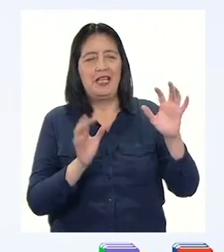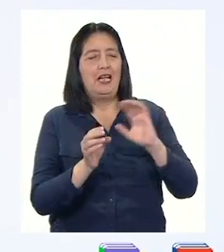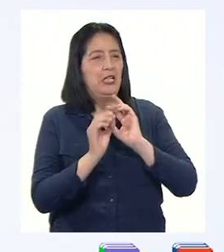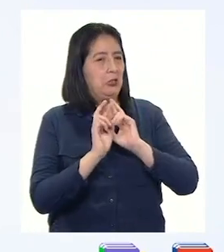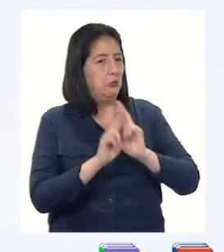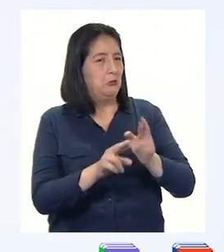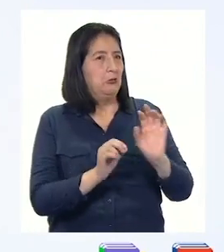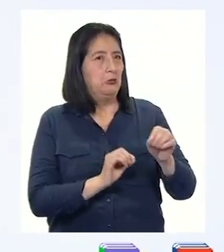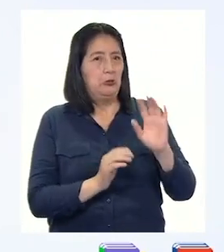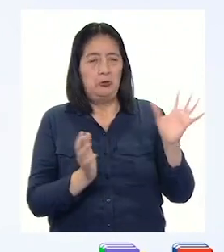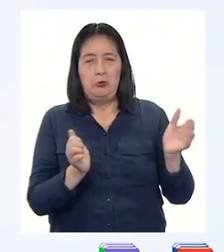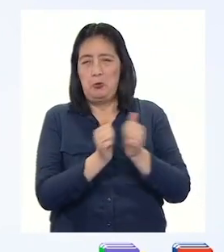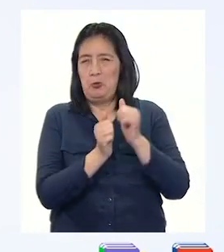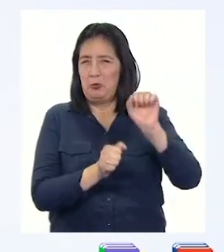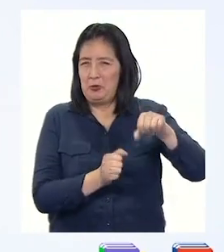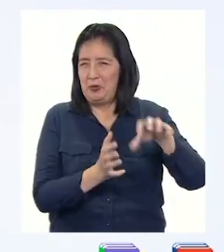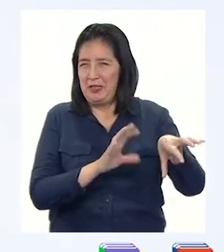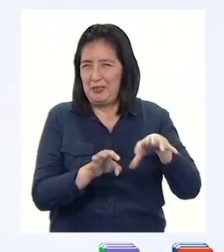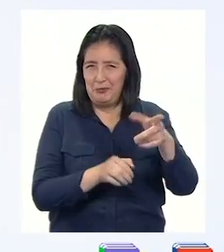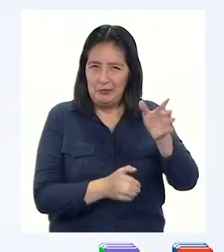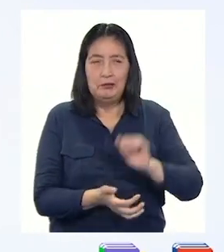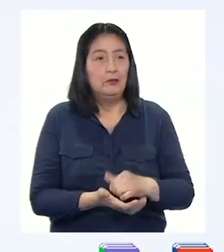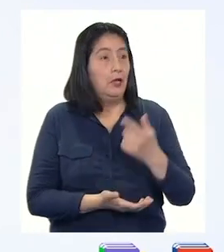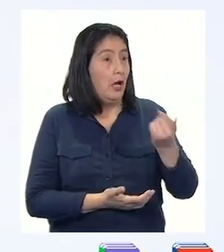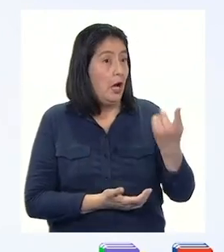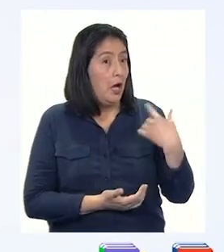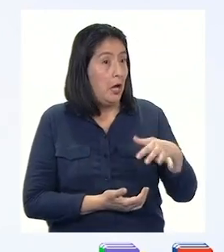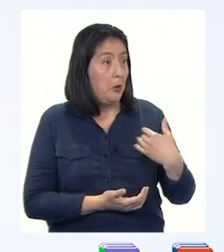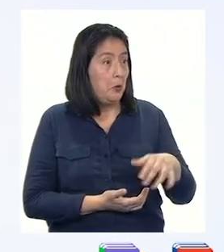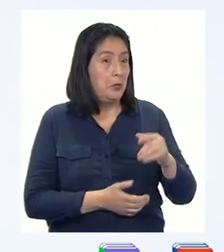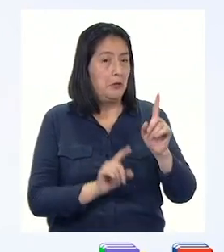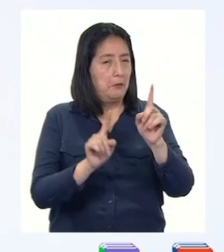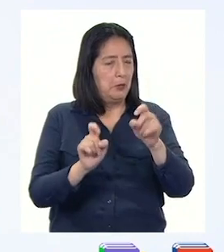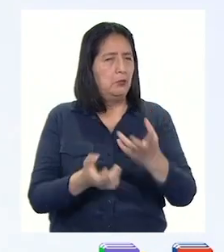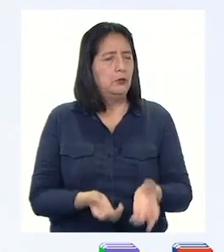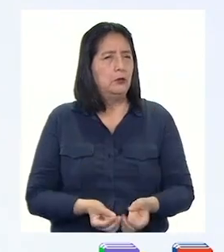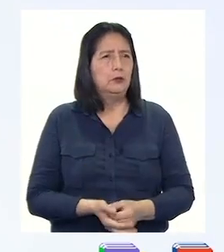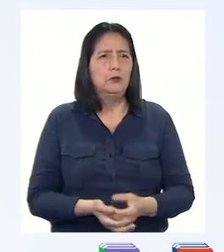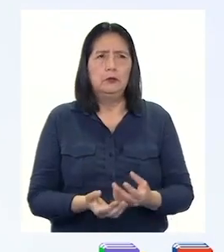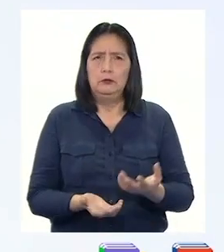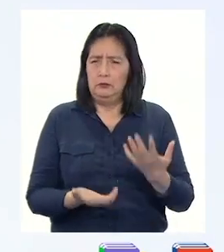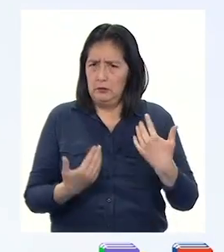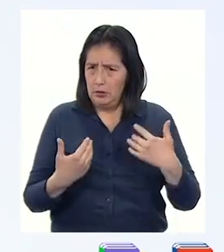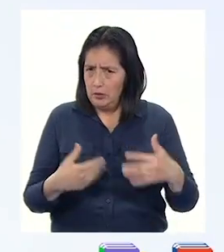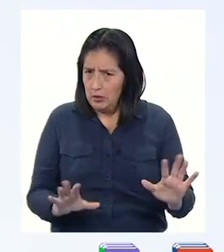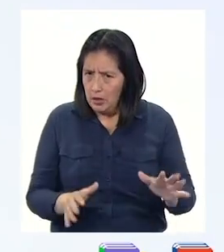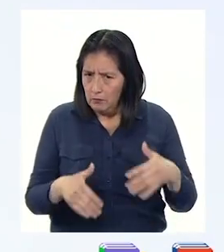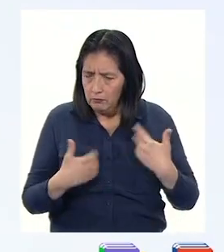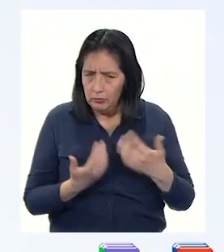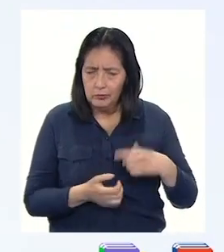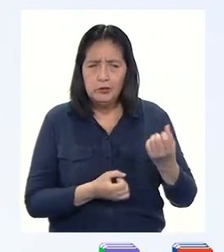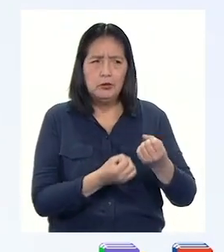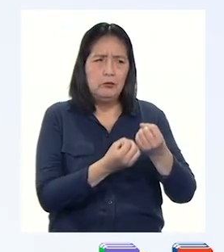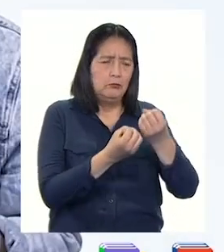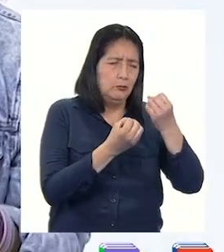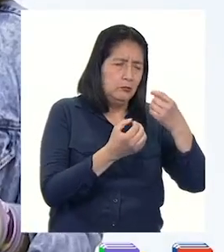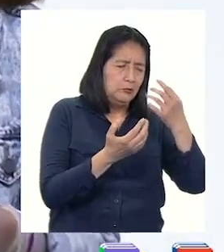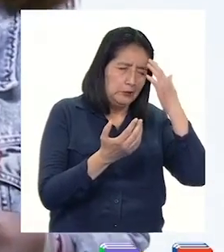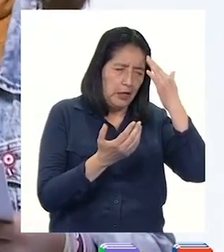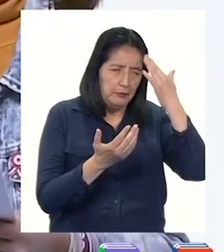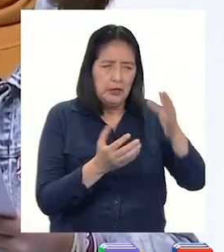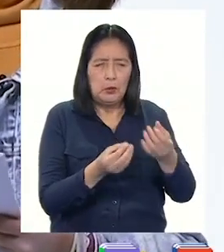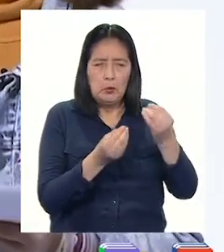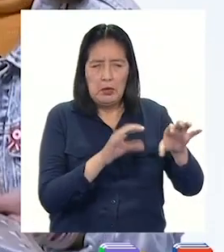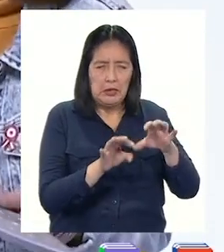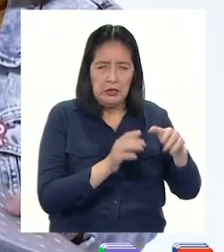lo hicimos todos juntos. Ahora les tengo una pregunta. ¿Pudimos hacer estos cálculos de otro modo?